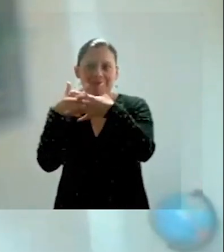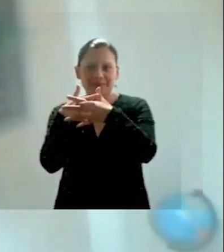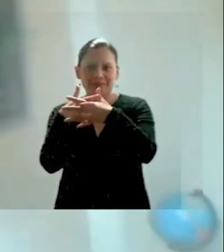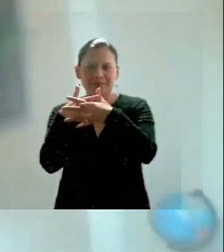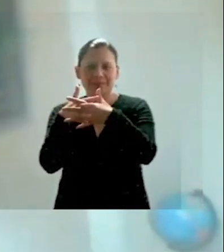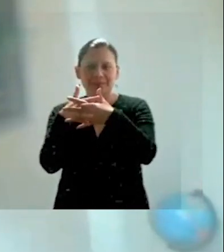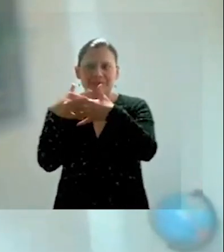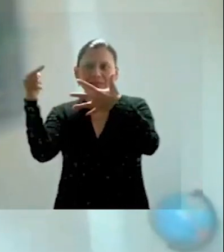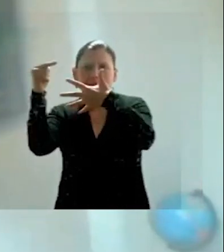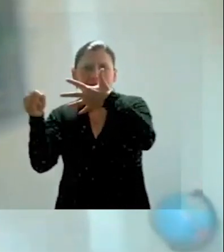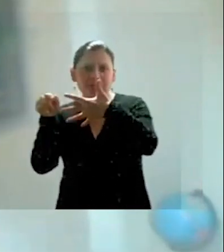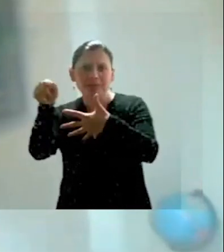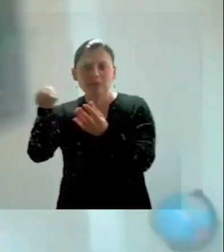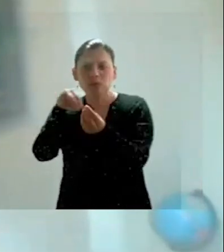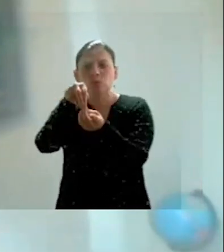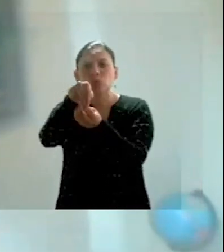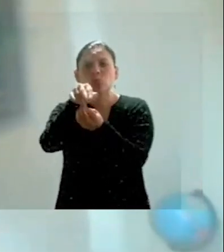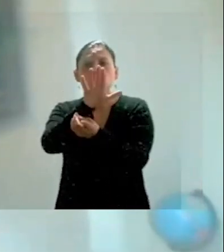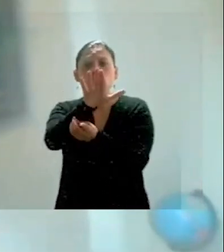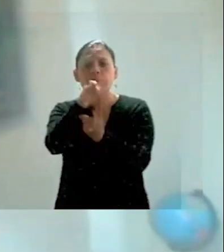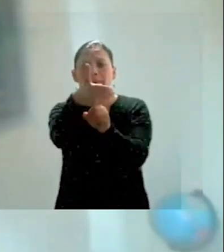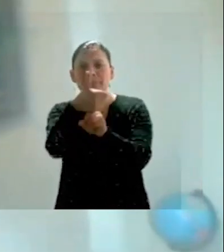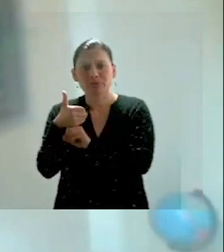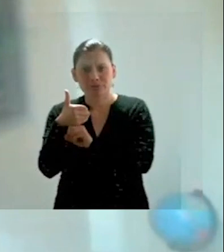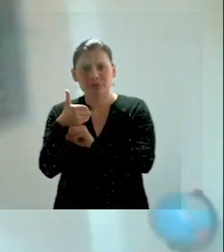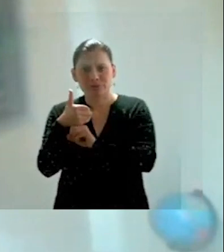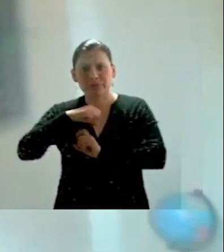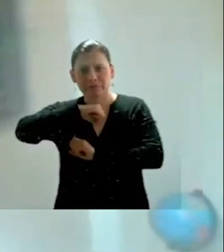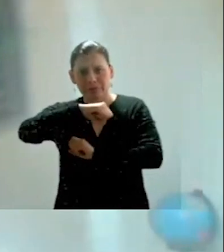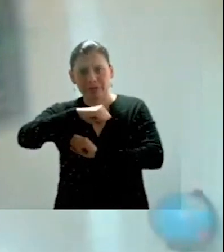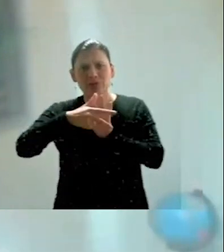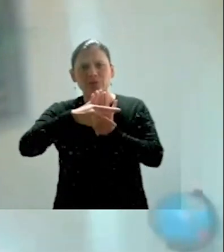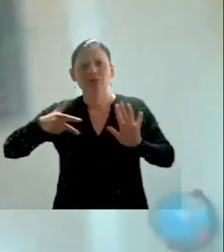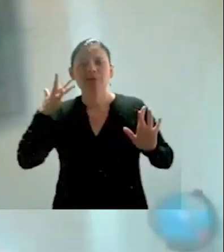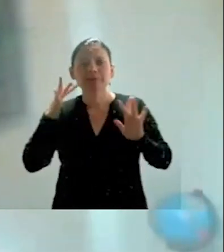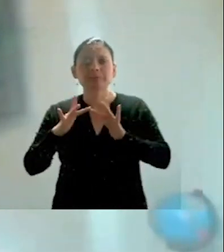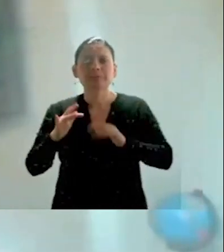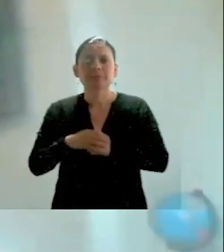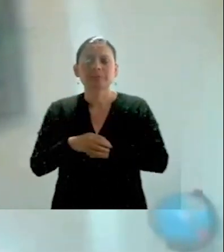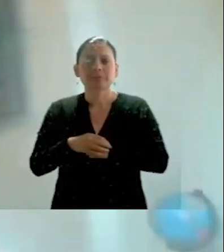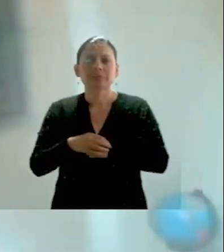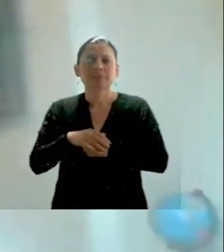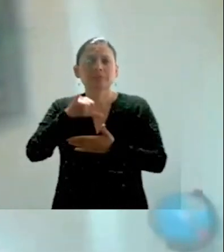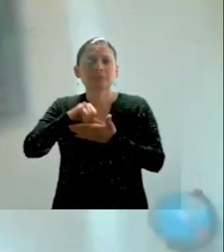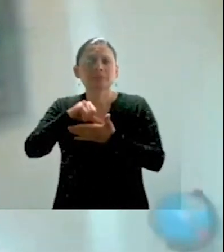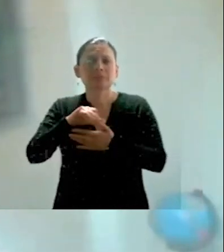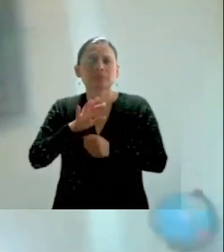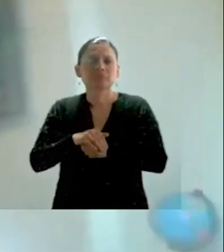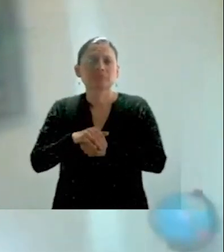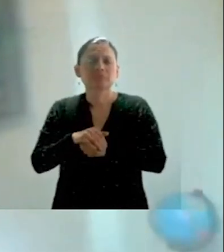no pueden acudir al otro mecanismo por dificultades económicas o por tiempos, y la Corte